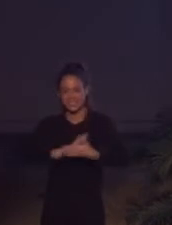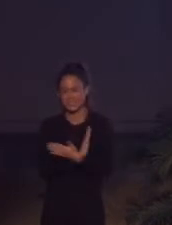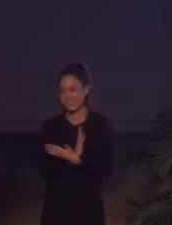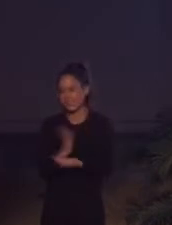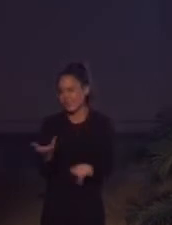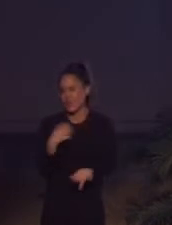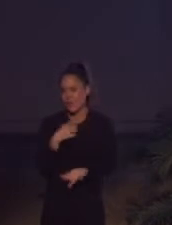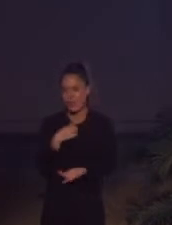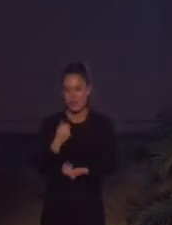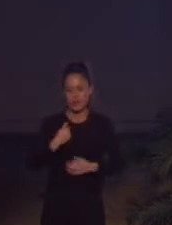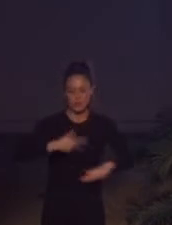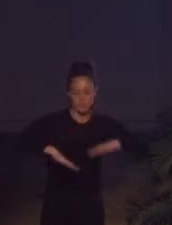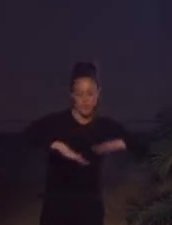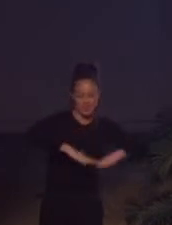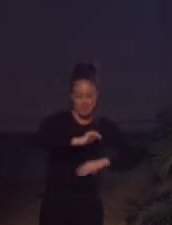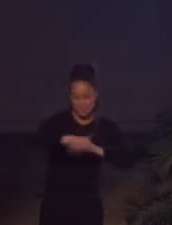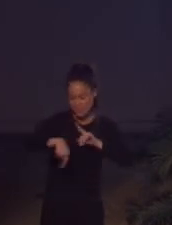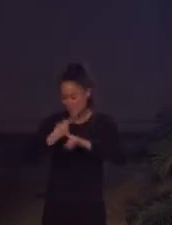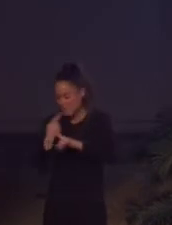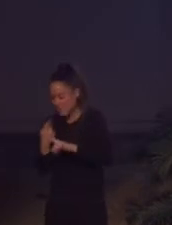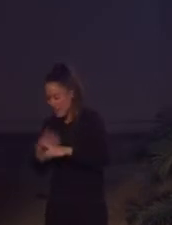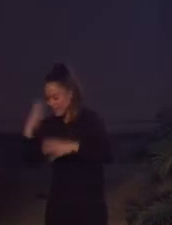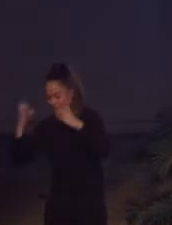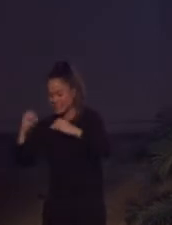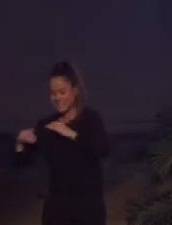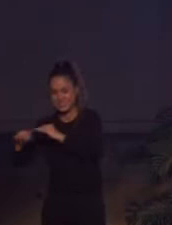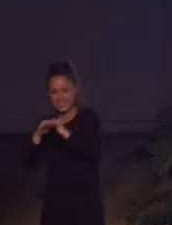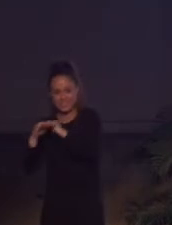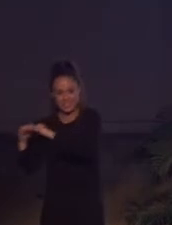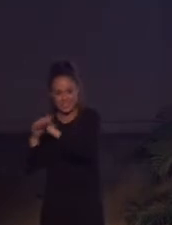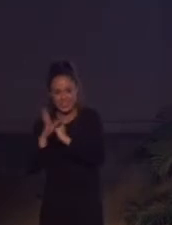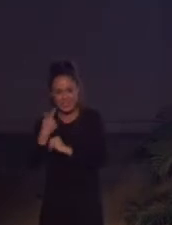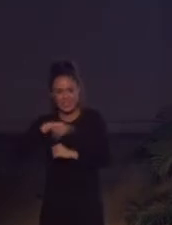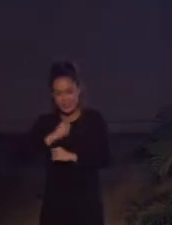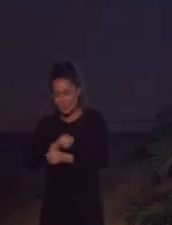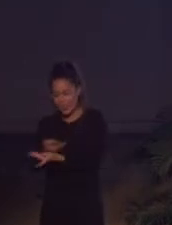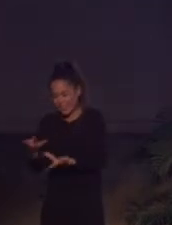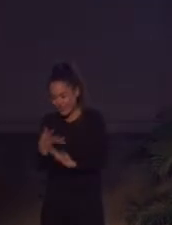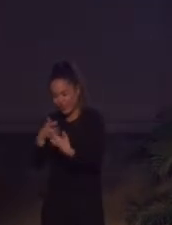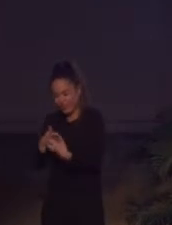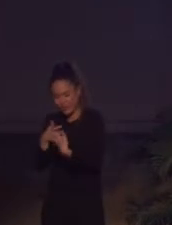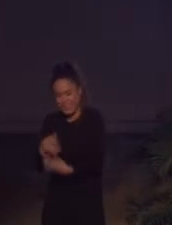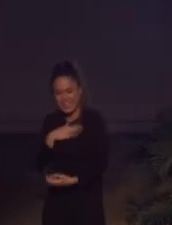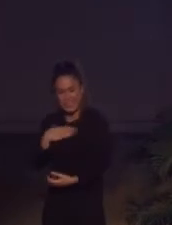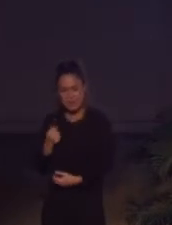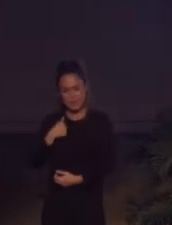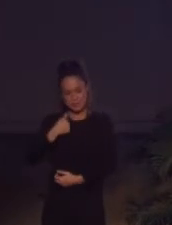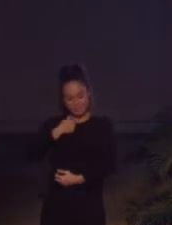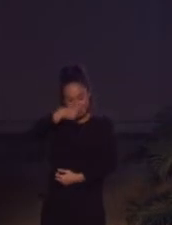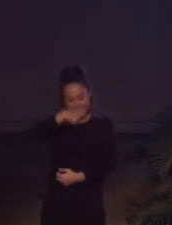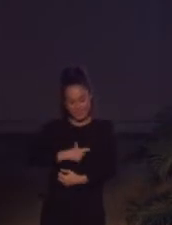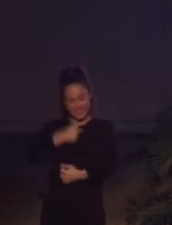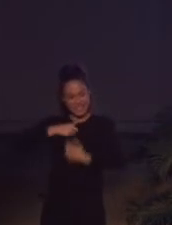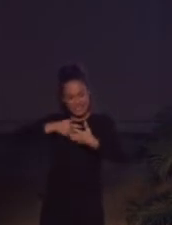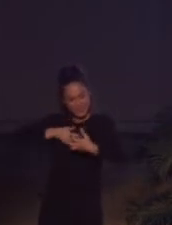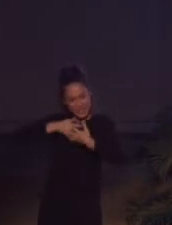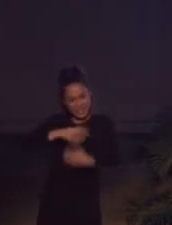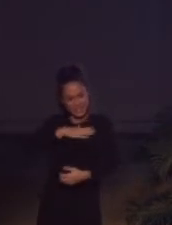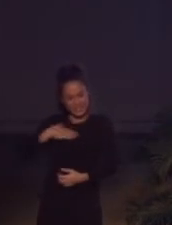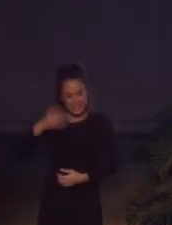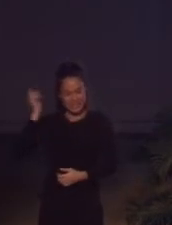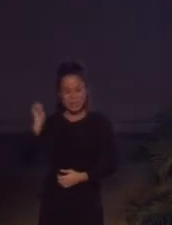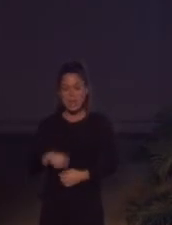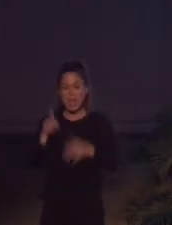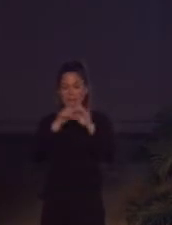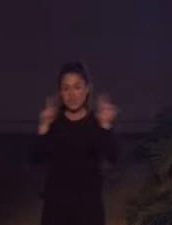antiespezista izatea, ba, besteengatik borrokan ari naizelako, baina nire izatea ere hemen dagoelako, ez? Eta azkenik